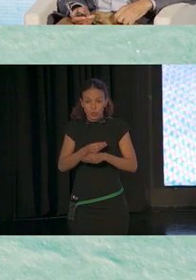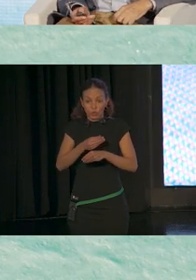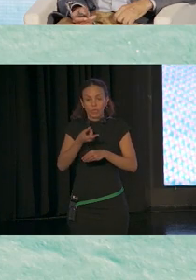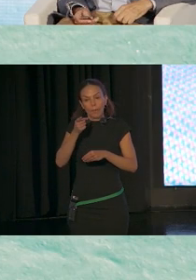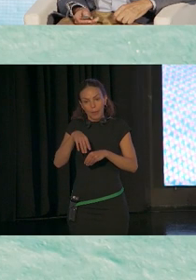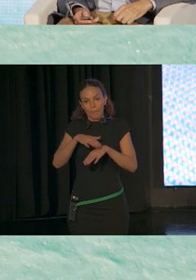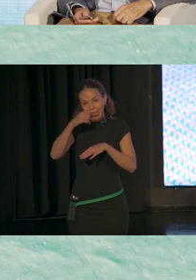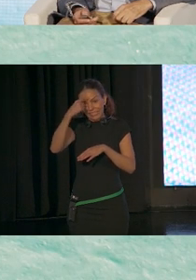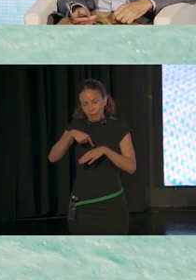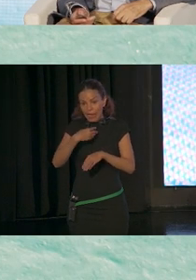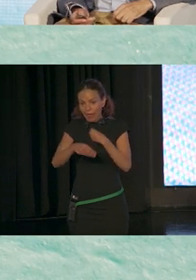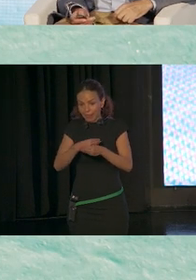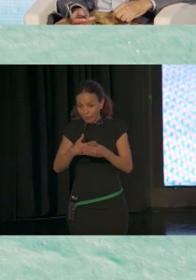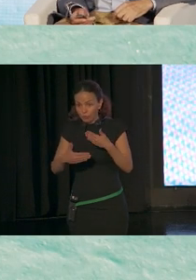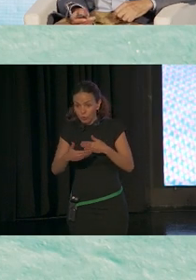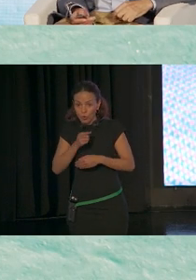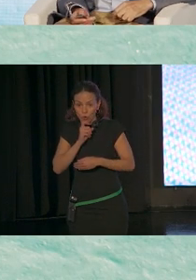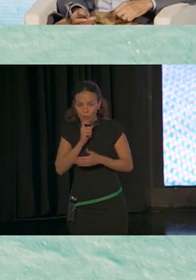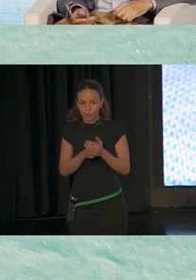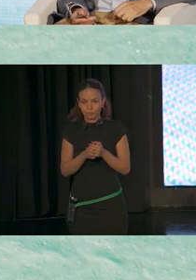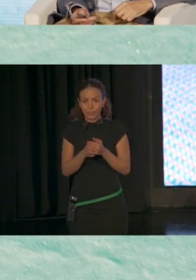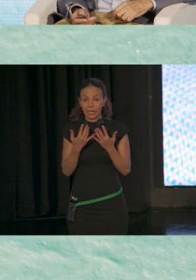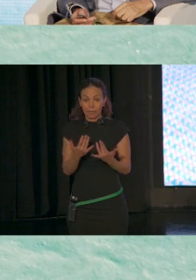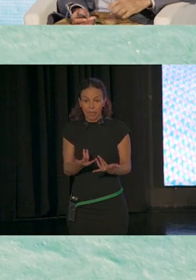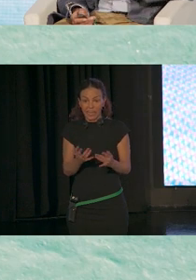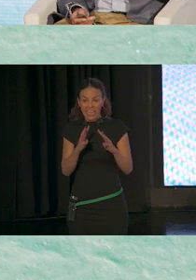futuro. Bien, rápidamente, este es el esquema